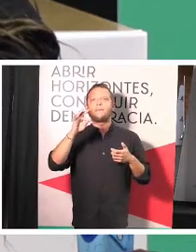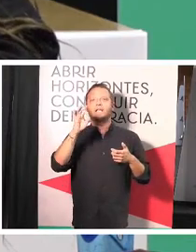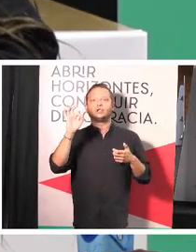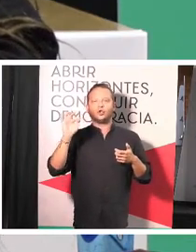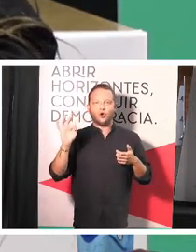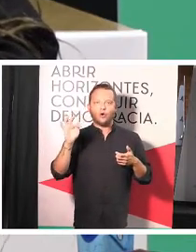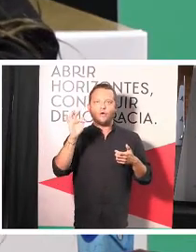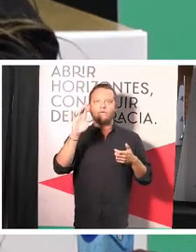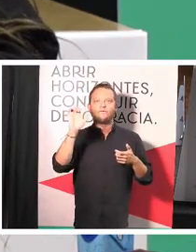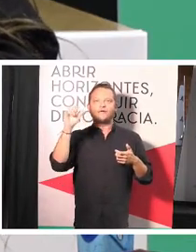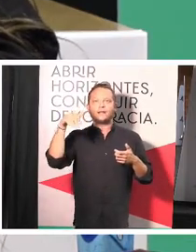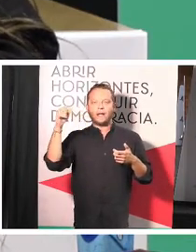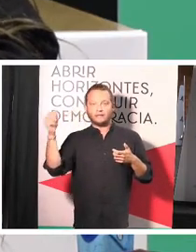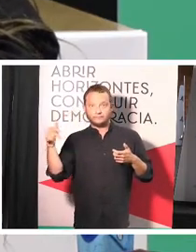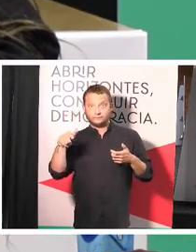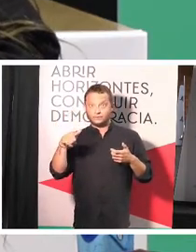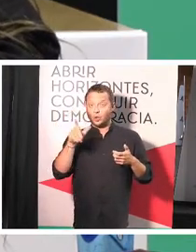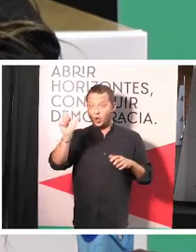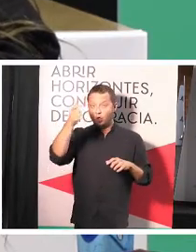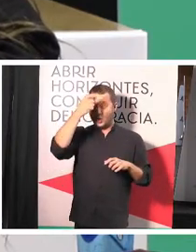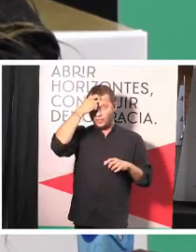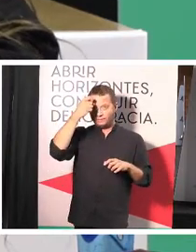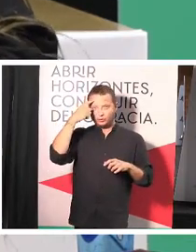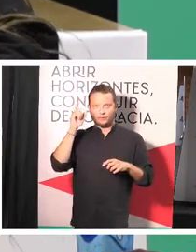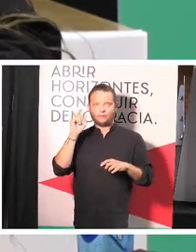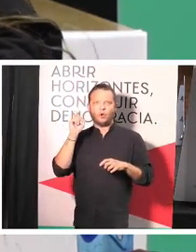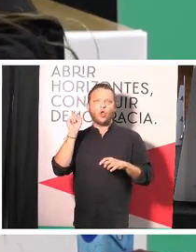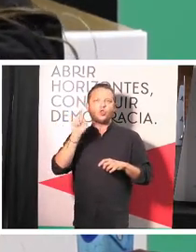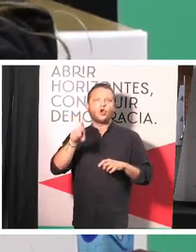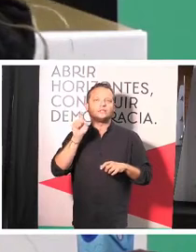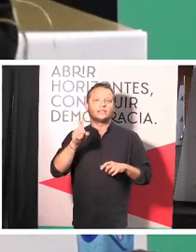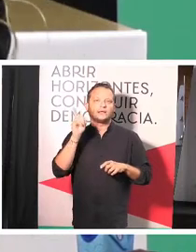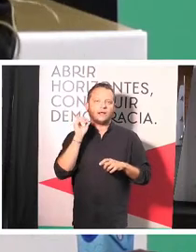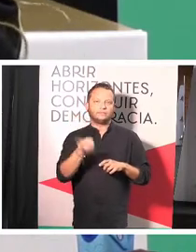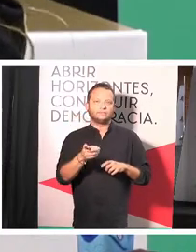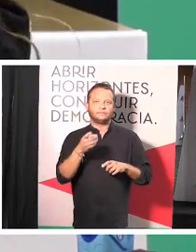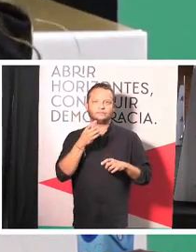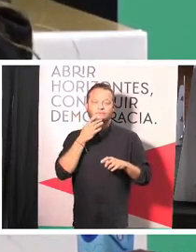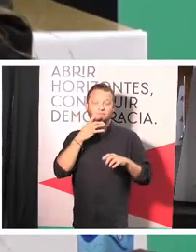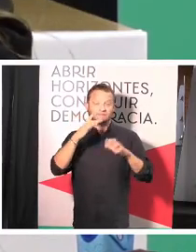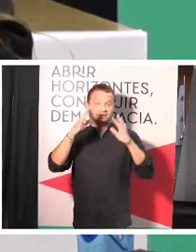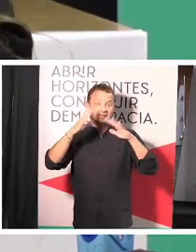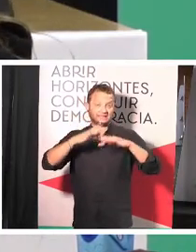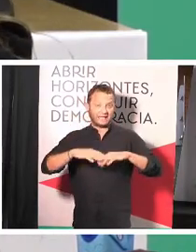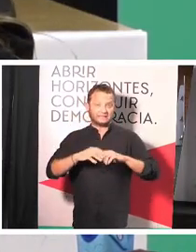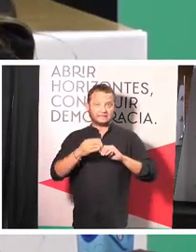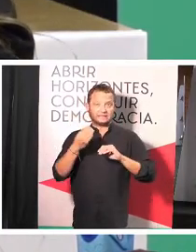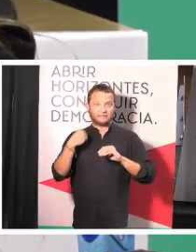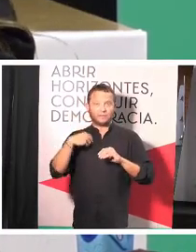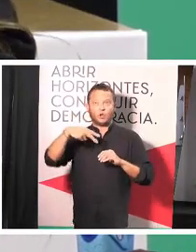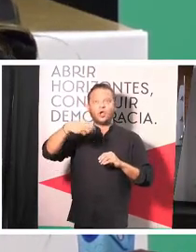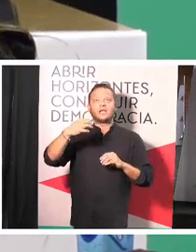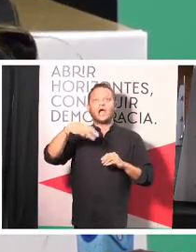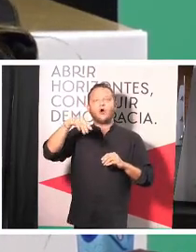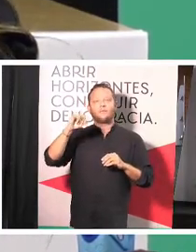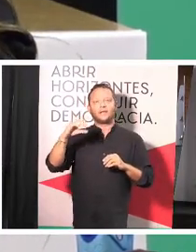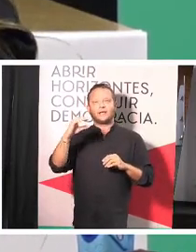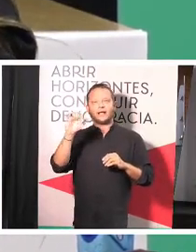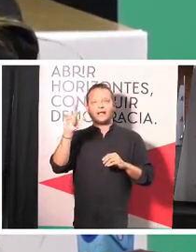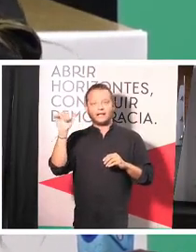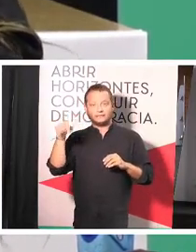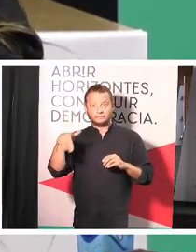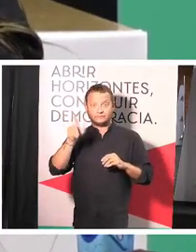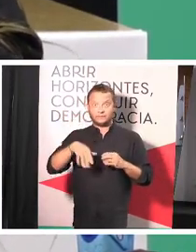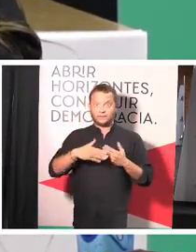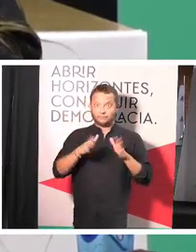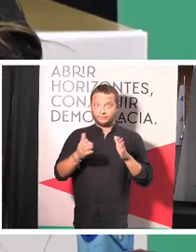¿no? Que dio lugar a todo el concepto de la doctrina del shock y el capitalismo de desastre de Naomi Klein, y que además